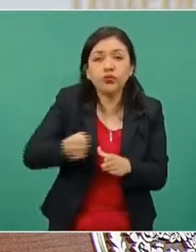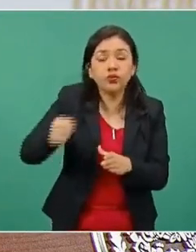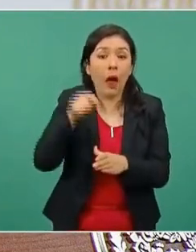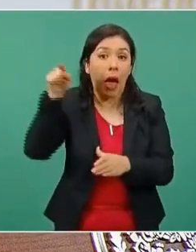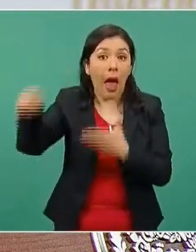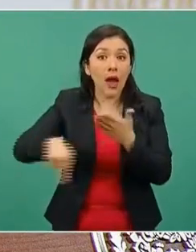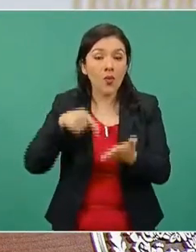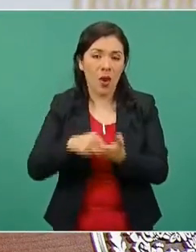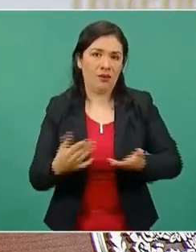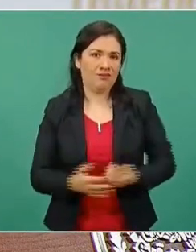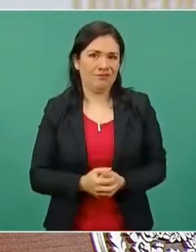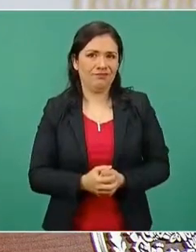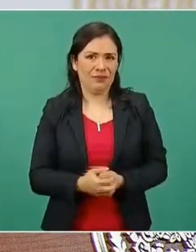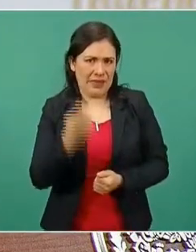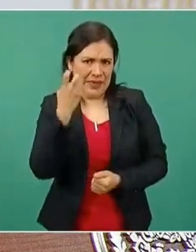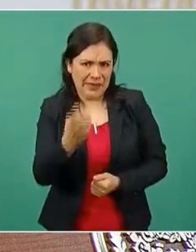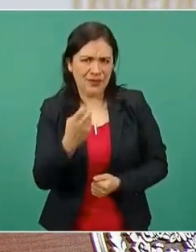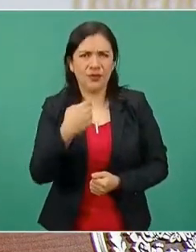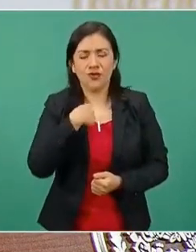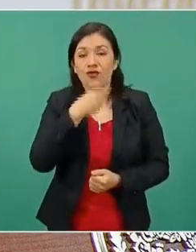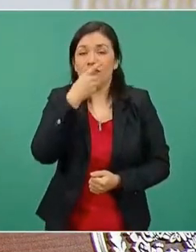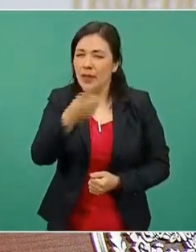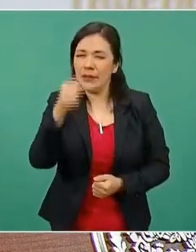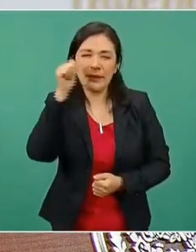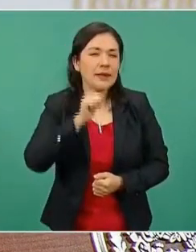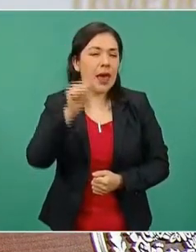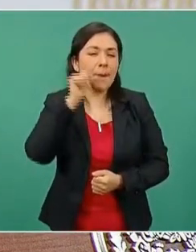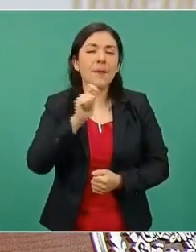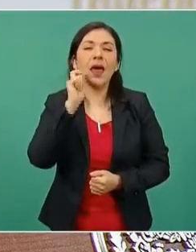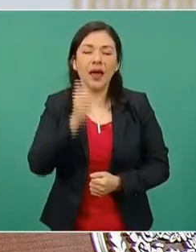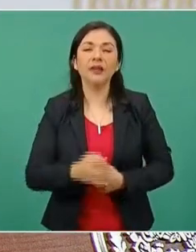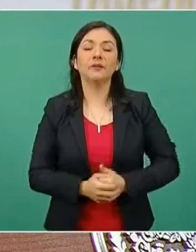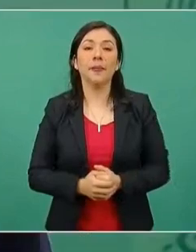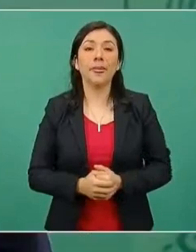Entonces yo siempre digo que la política